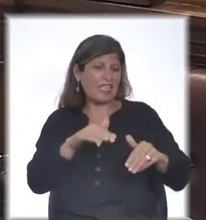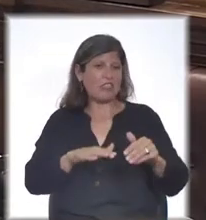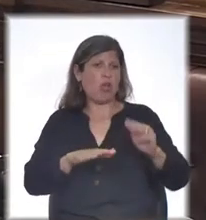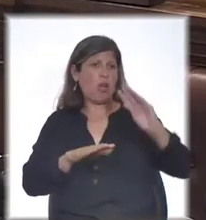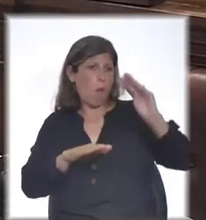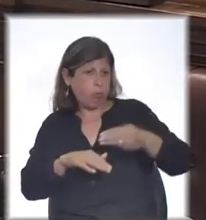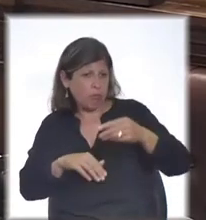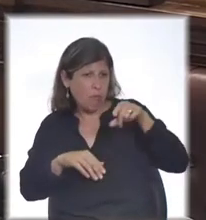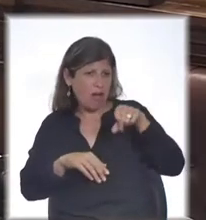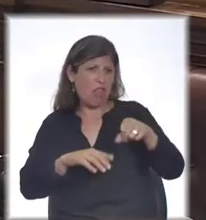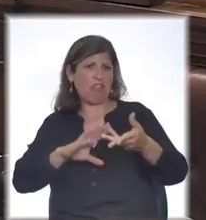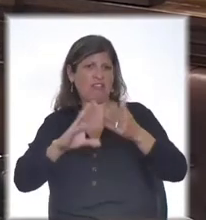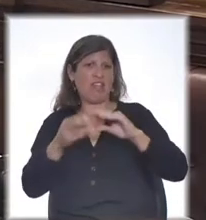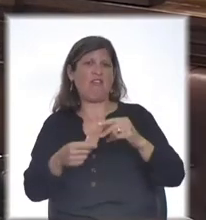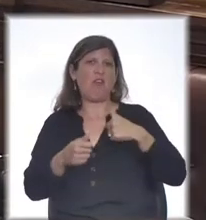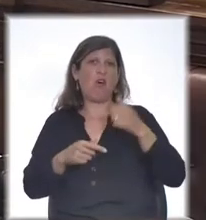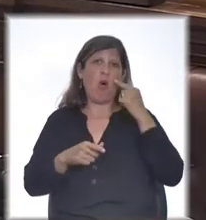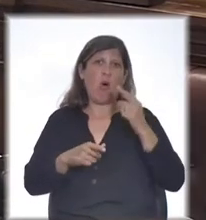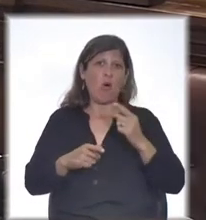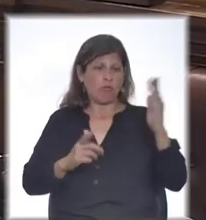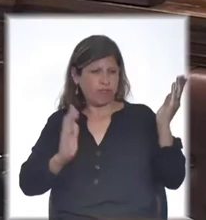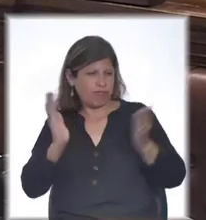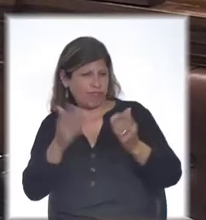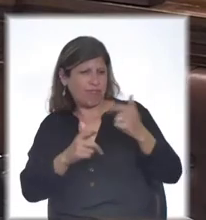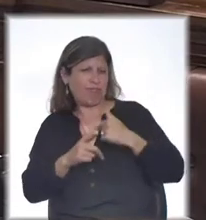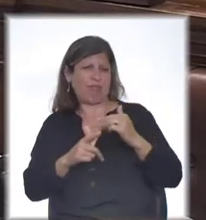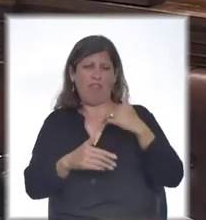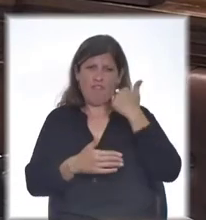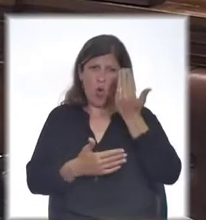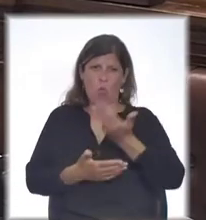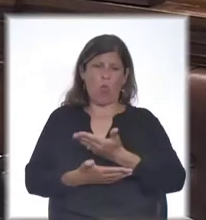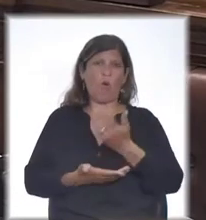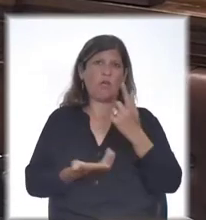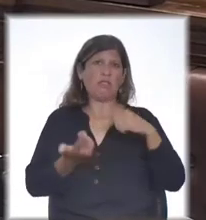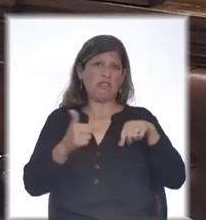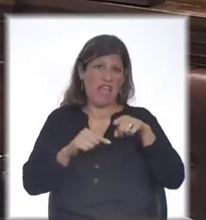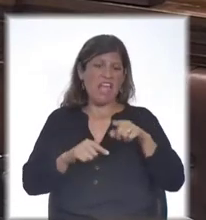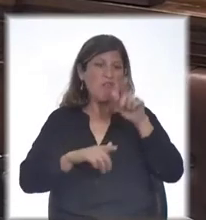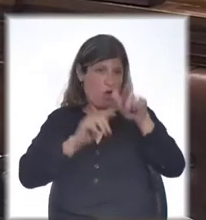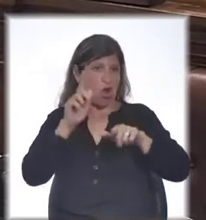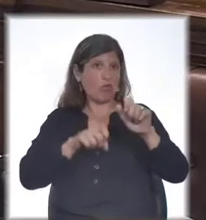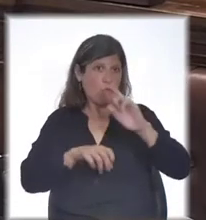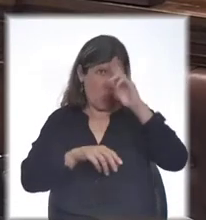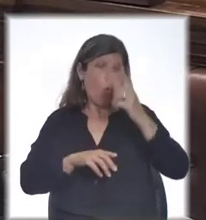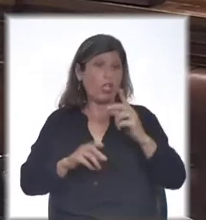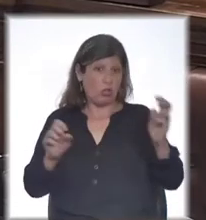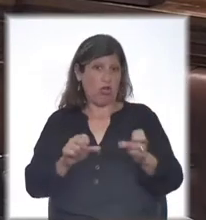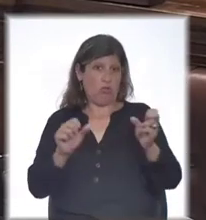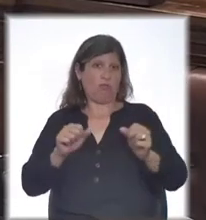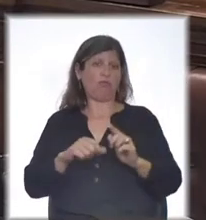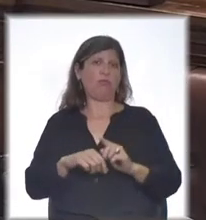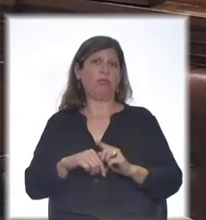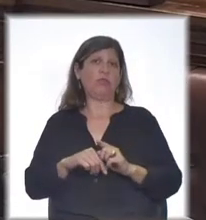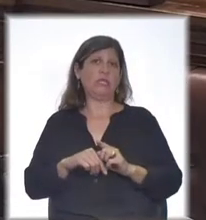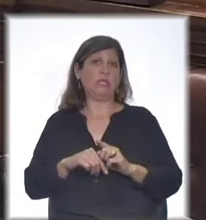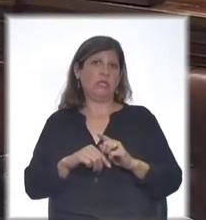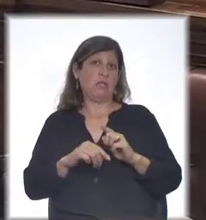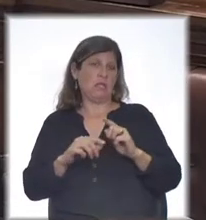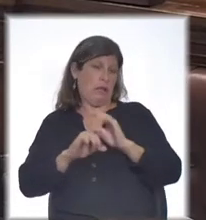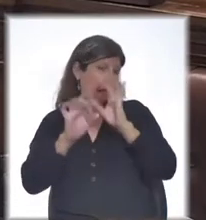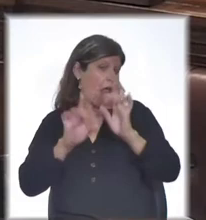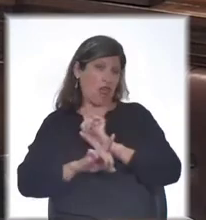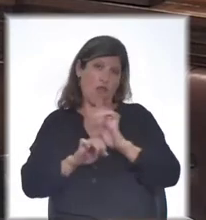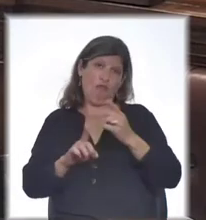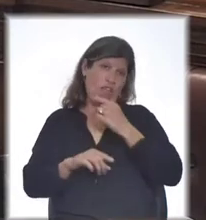forma, vapuleada de forma vergonzosa, y fue el pueblo uruguayo quien lo hizo. Sin duda que no fue